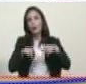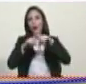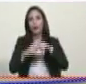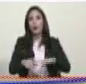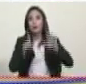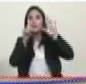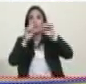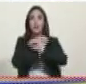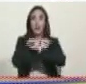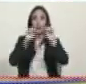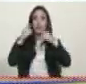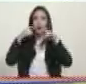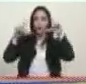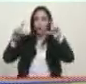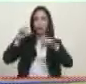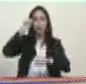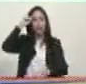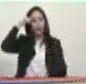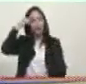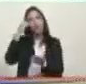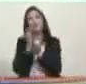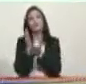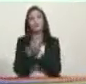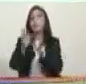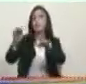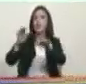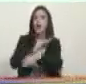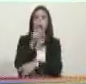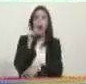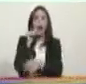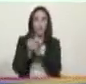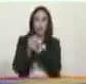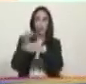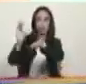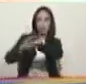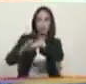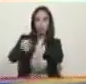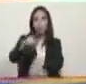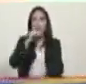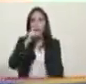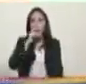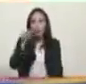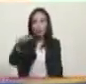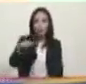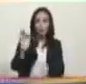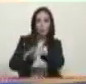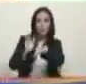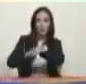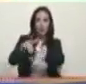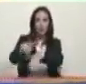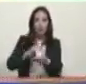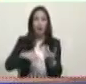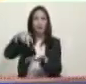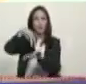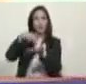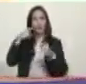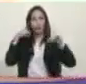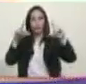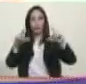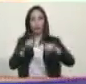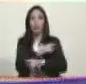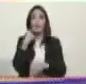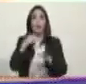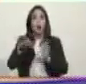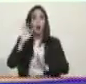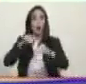yo siempre recuerdo esta foto. Y vino un compañero y dijo, Maduro, párate ahí. Porque íbamos a una elección sindical y yo no me había tomado la